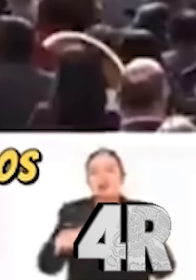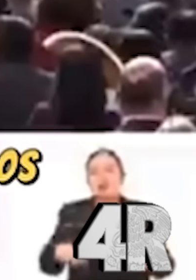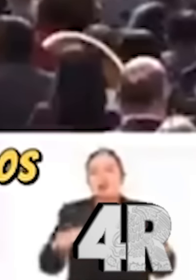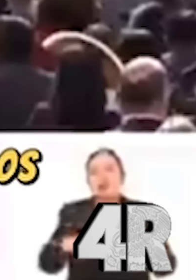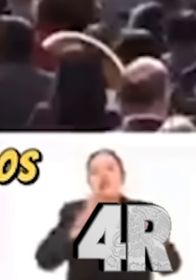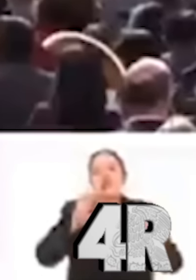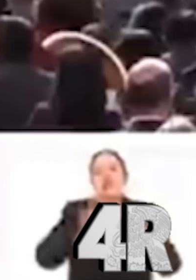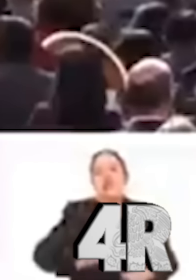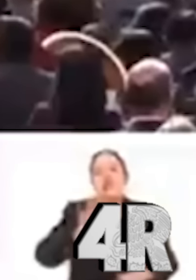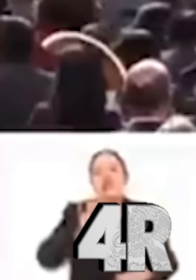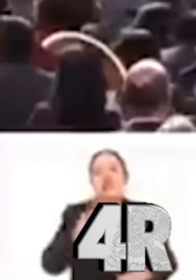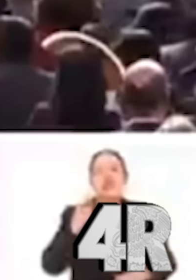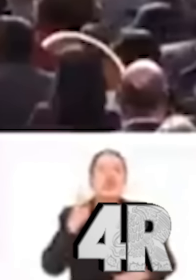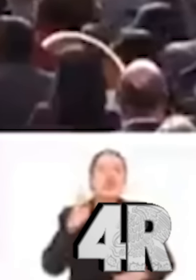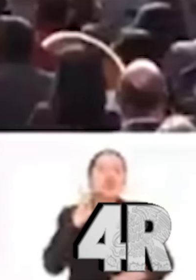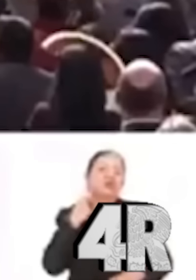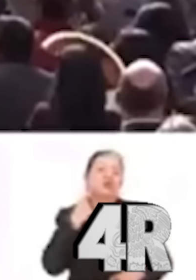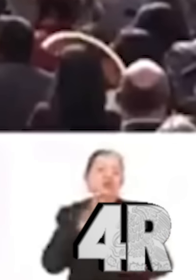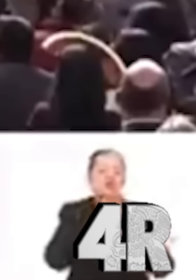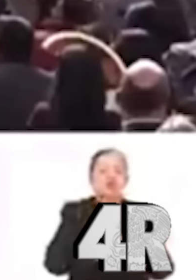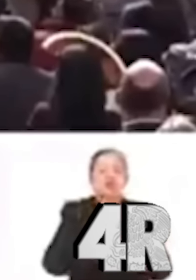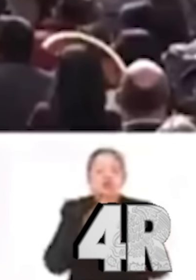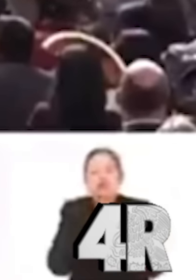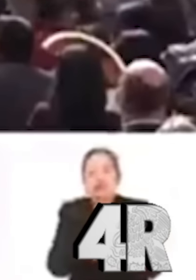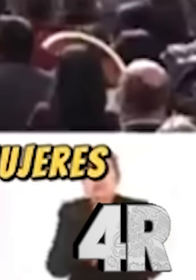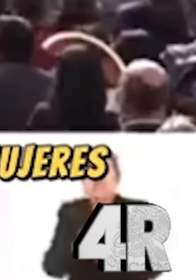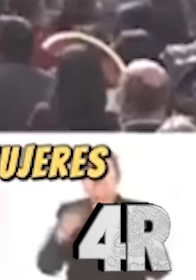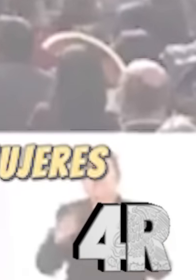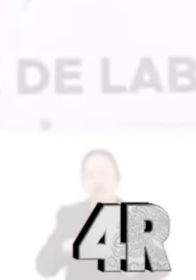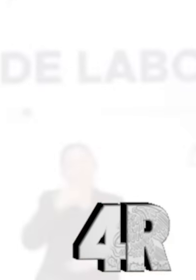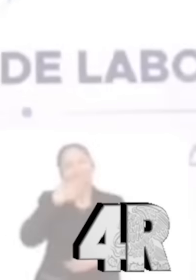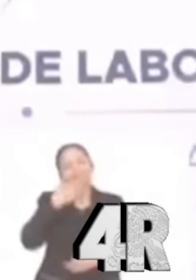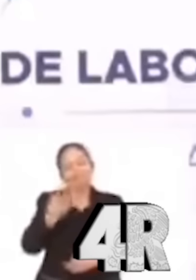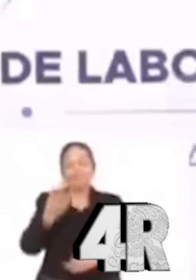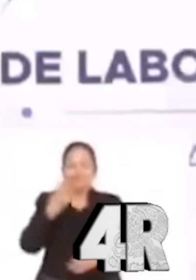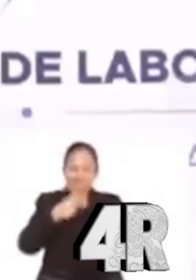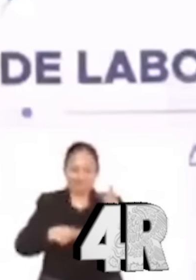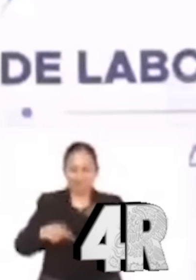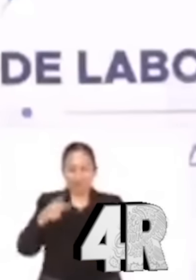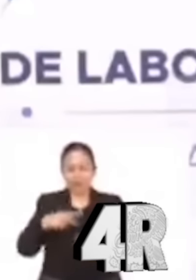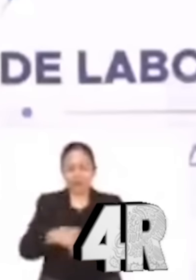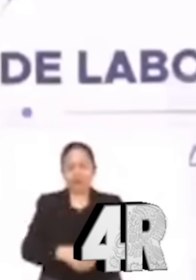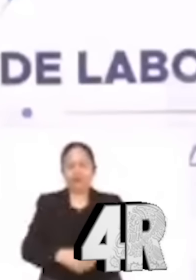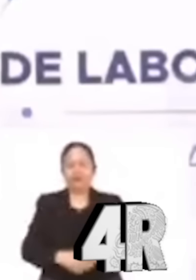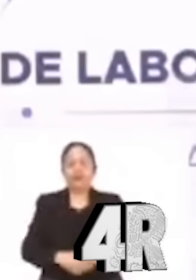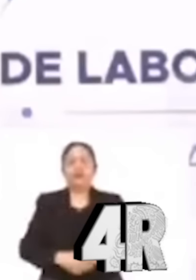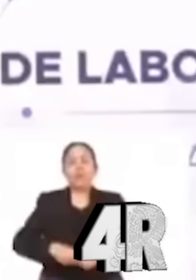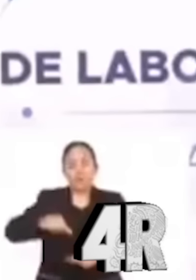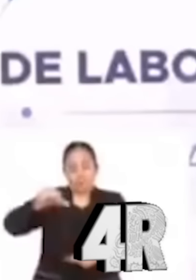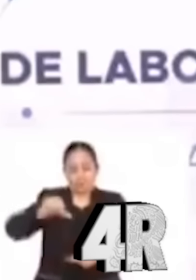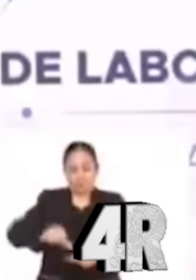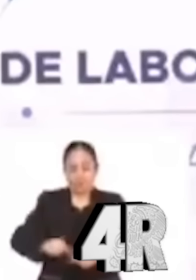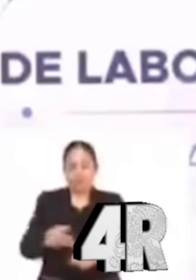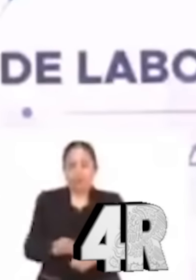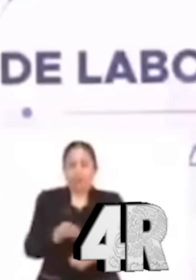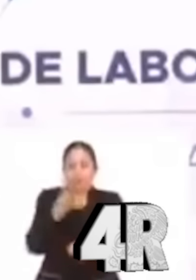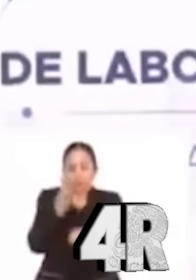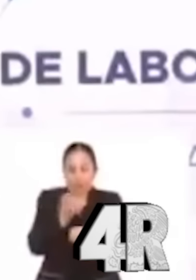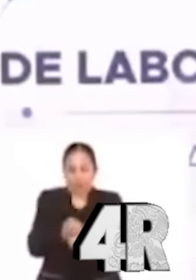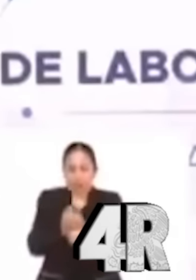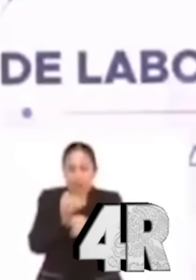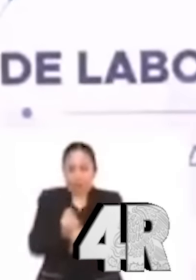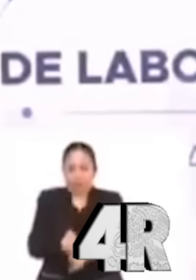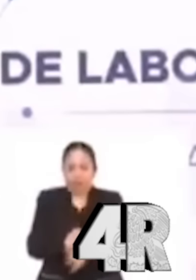perseguidos políticos, a los que explotaban sexualmente a las mujeres. Hoy rindo mi cuarto informe